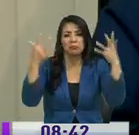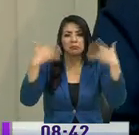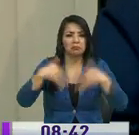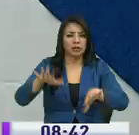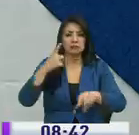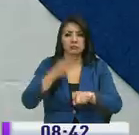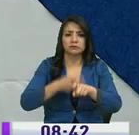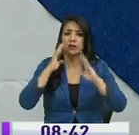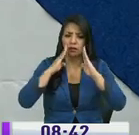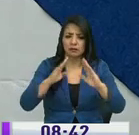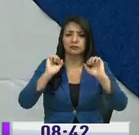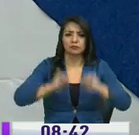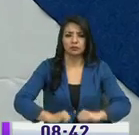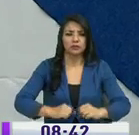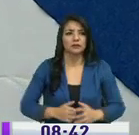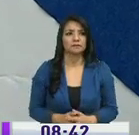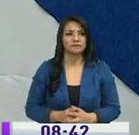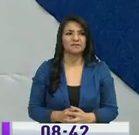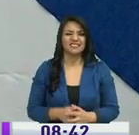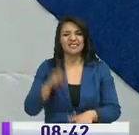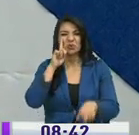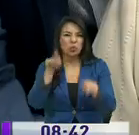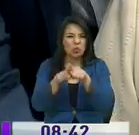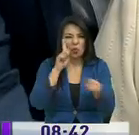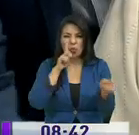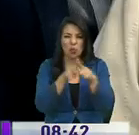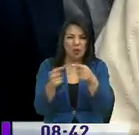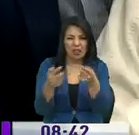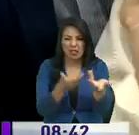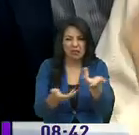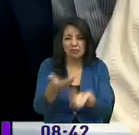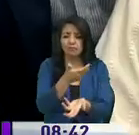les atienda. Posibles diferencias entre los consejeros las